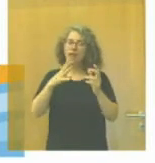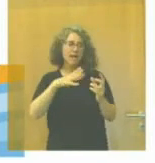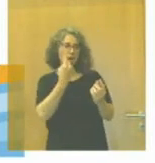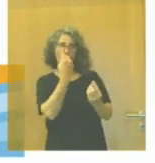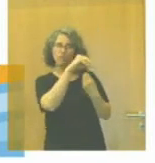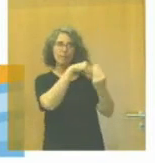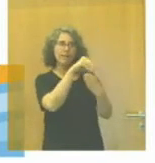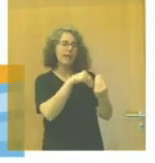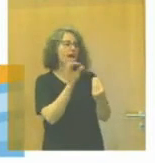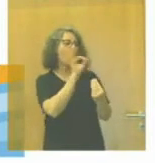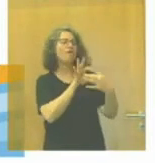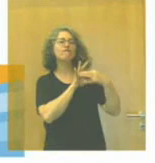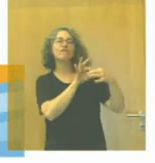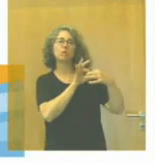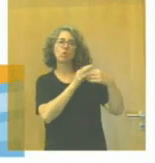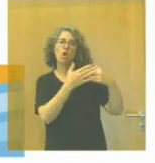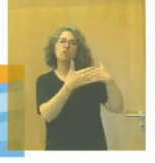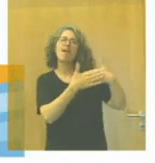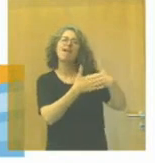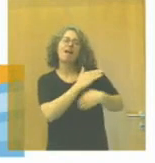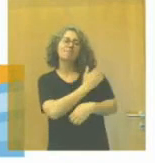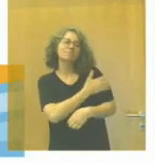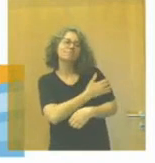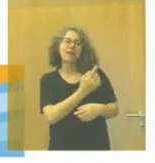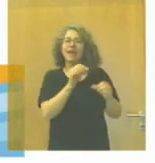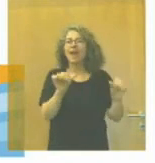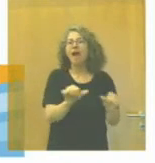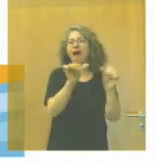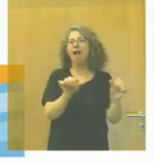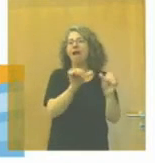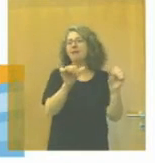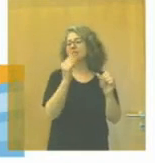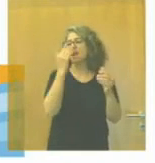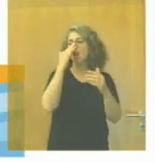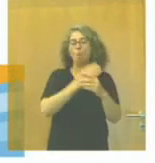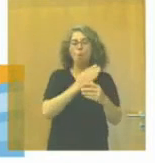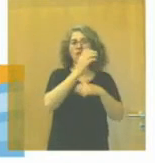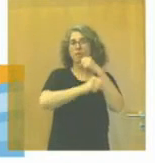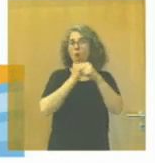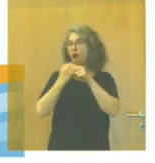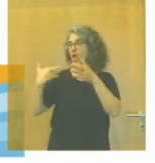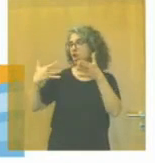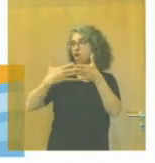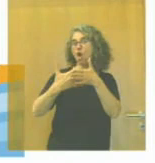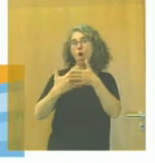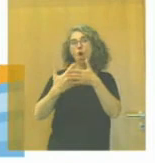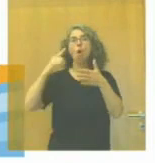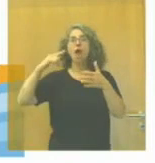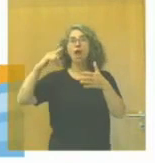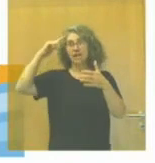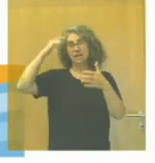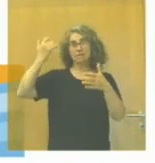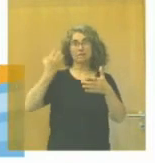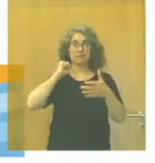familiar o un vínculo cercano que haya realizado en el último año algún intento